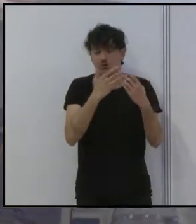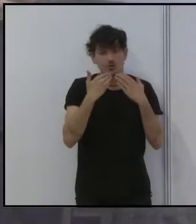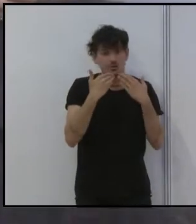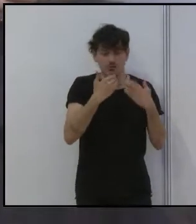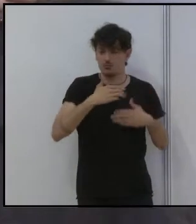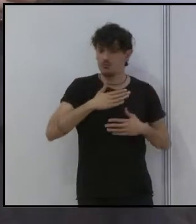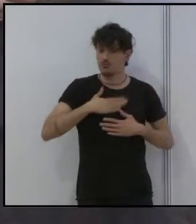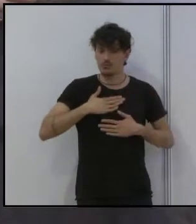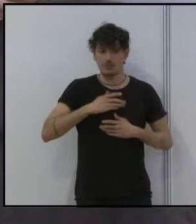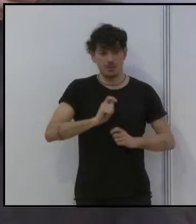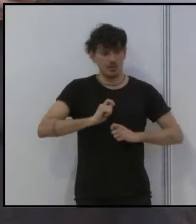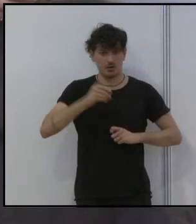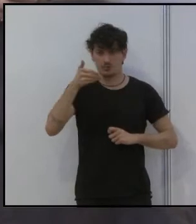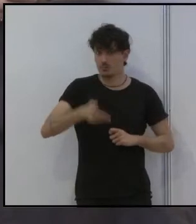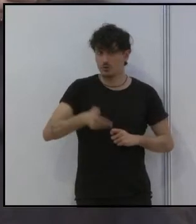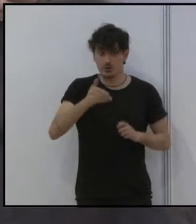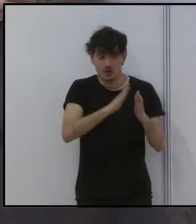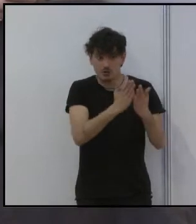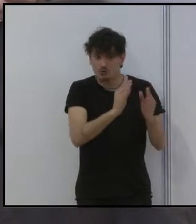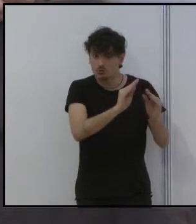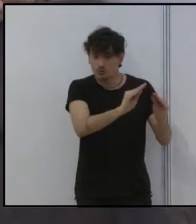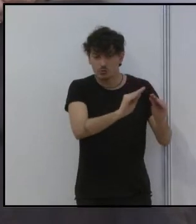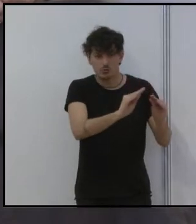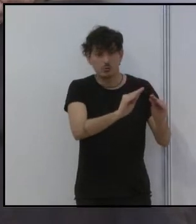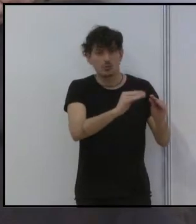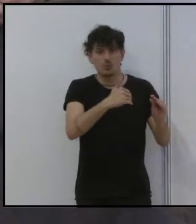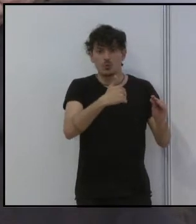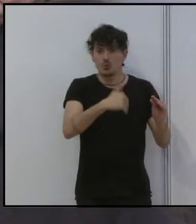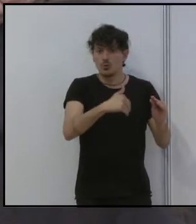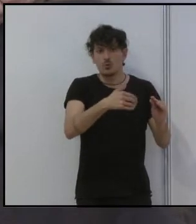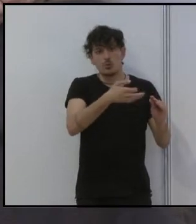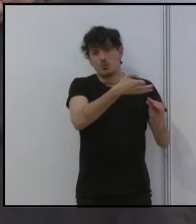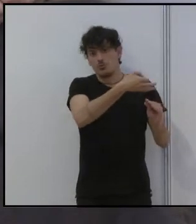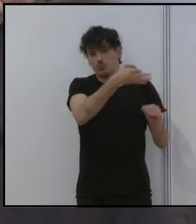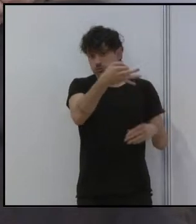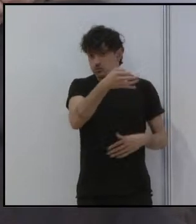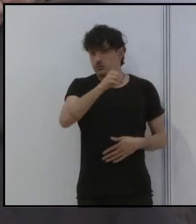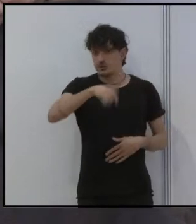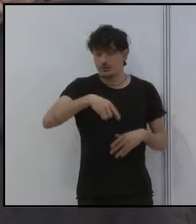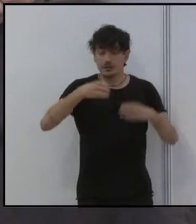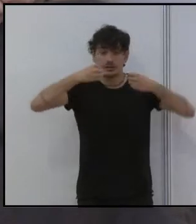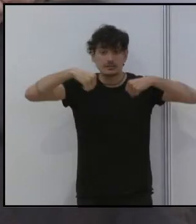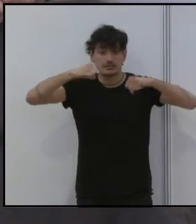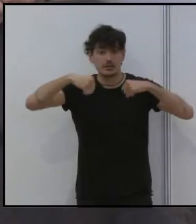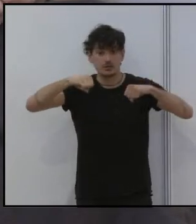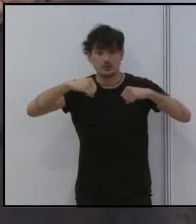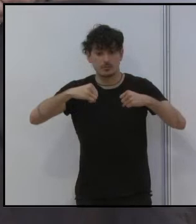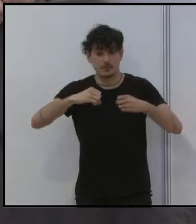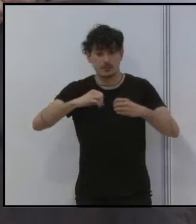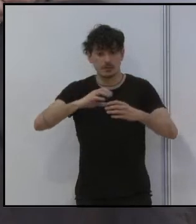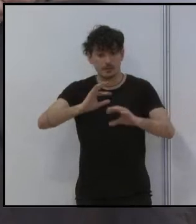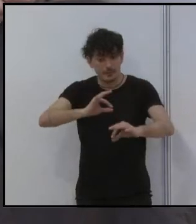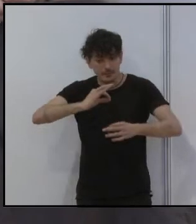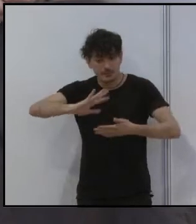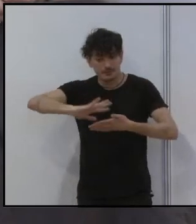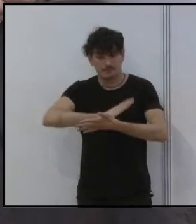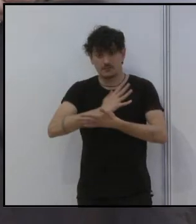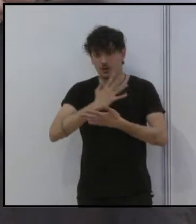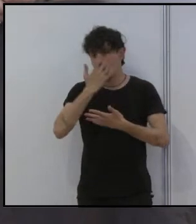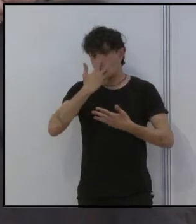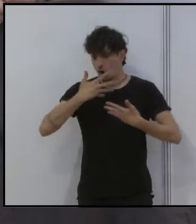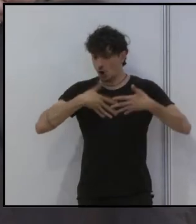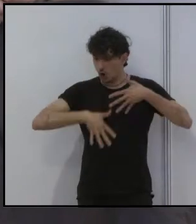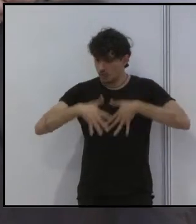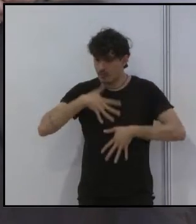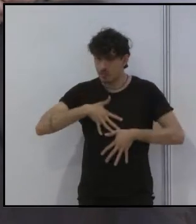de Clara, en la ficción y luego en el ensayo, una fuente de conocimiento y sobre